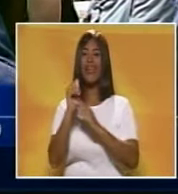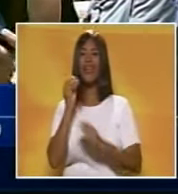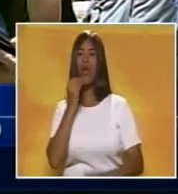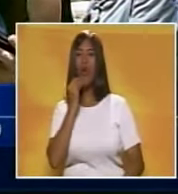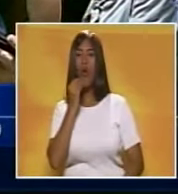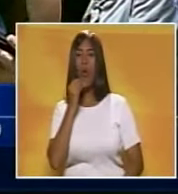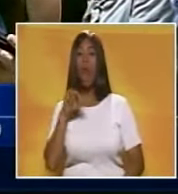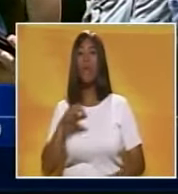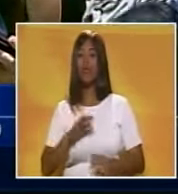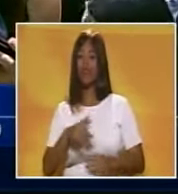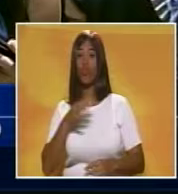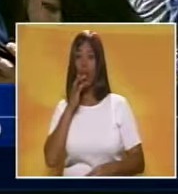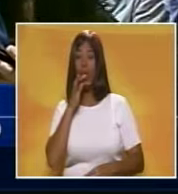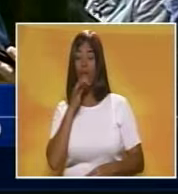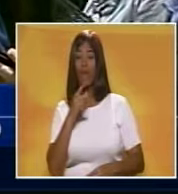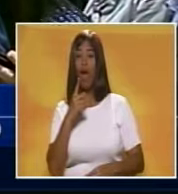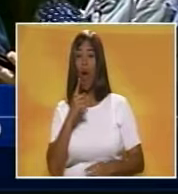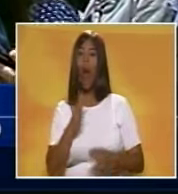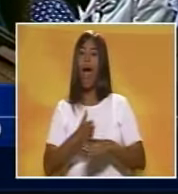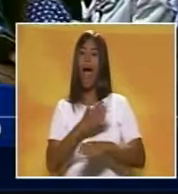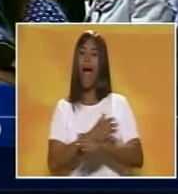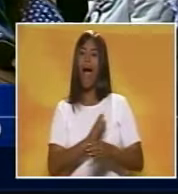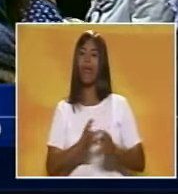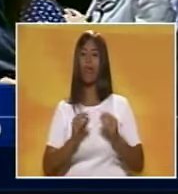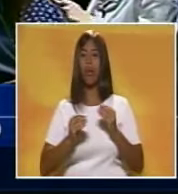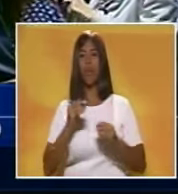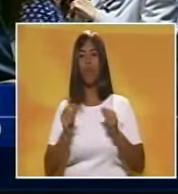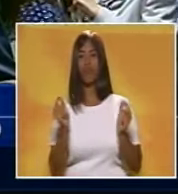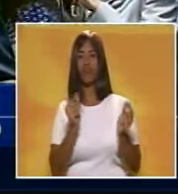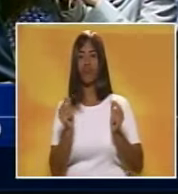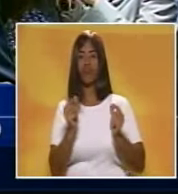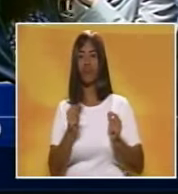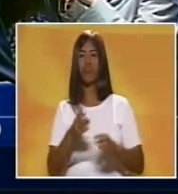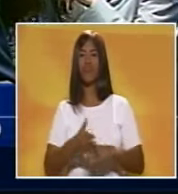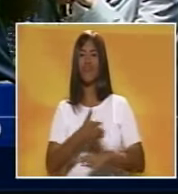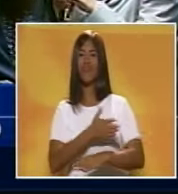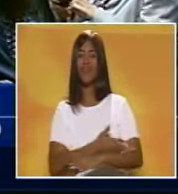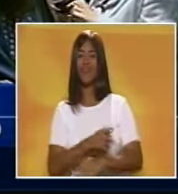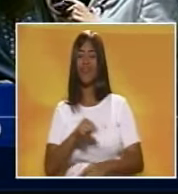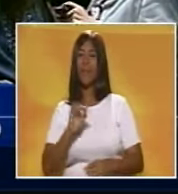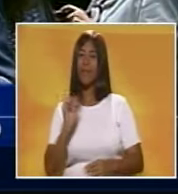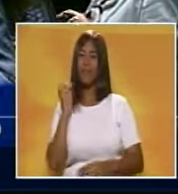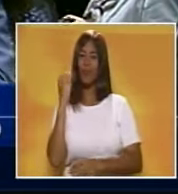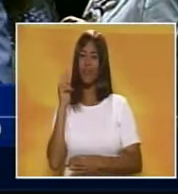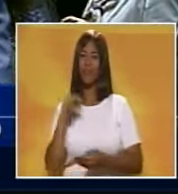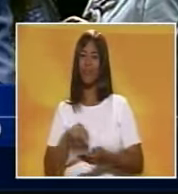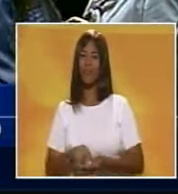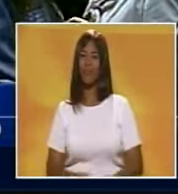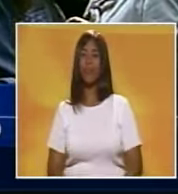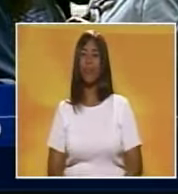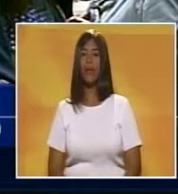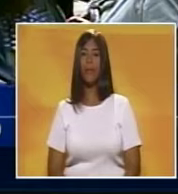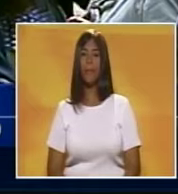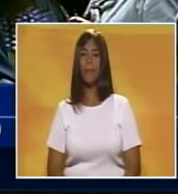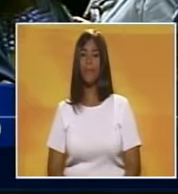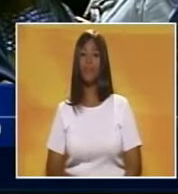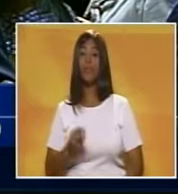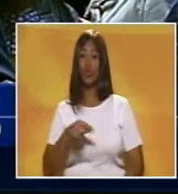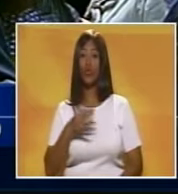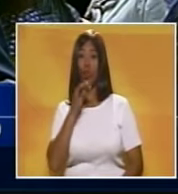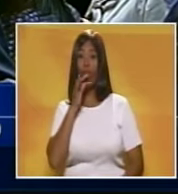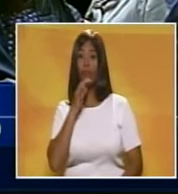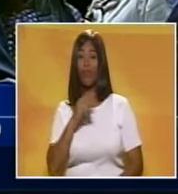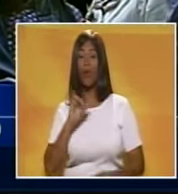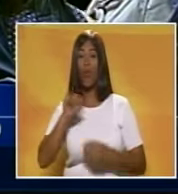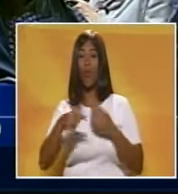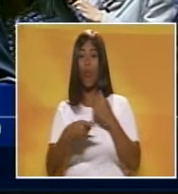Ya hubo una primera parte que se celebró en el hemiciclo de sesiones del Palacio Federal Legislativo y en este momento continúa Juan